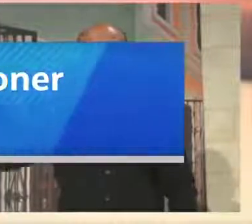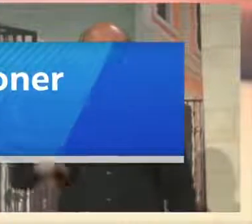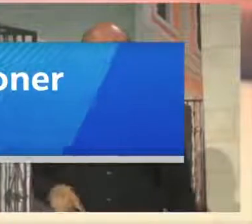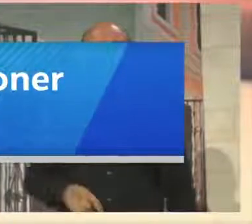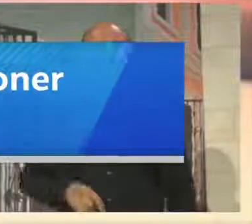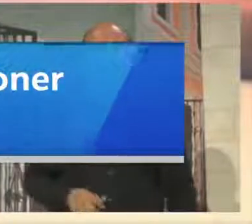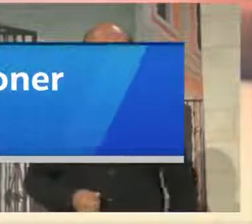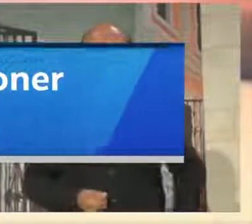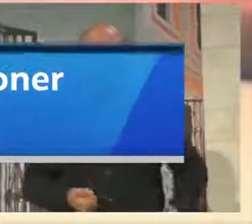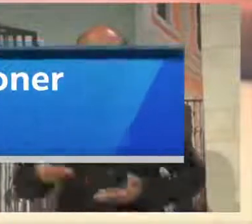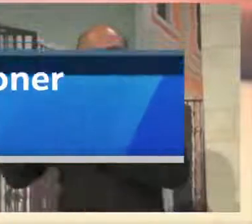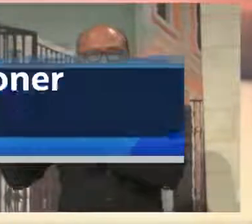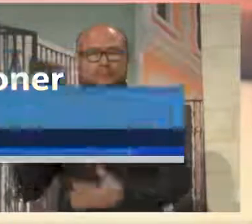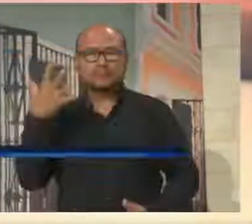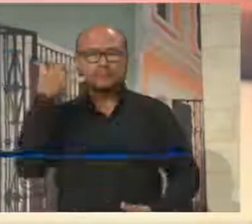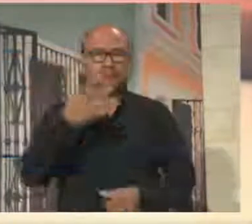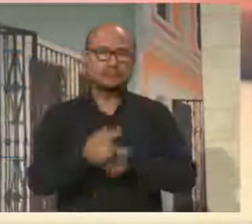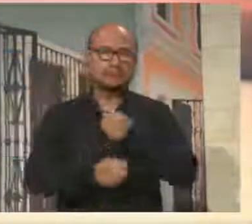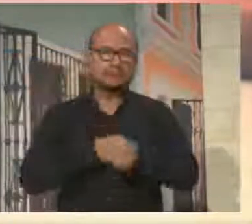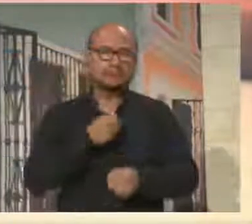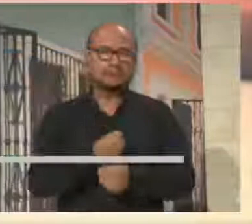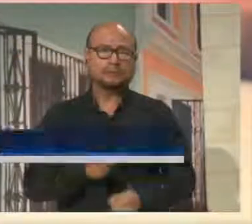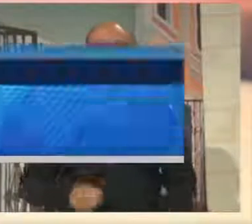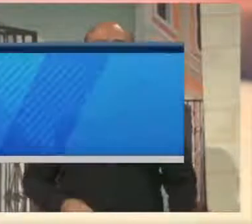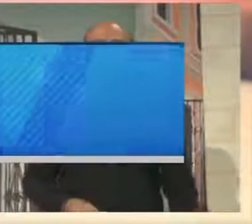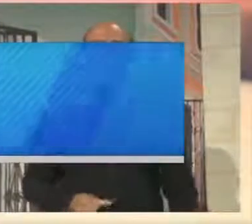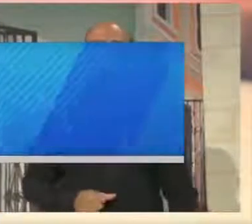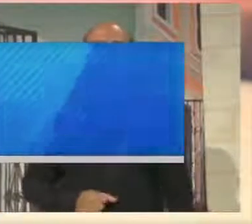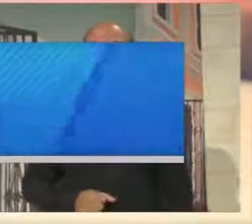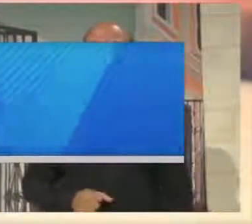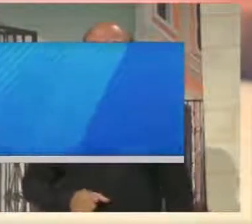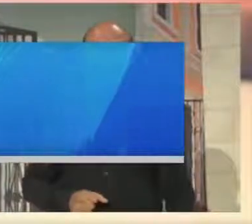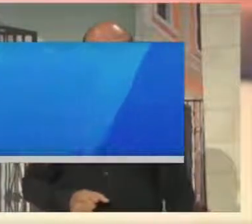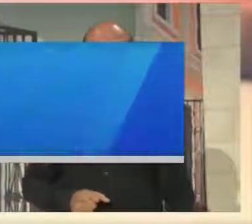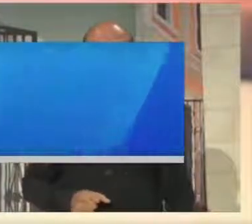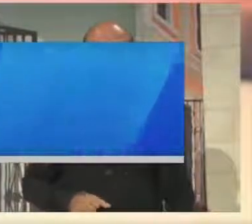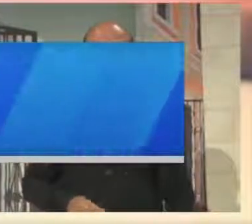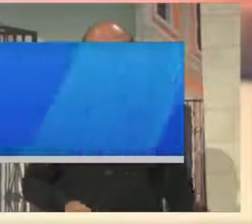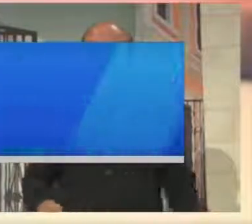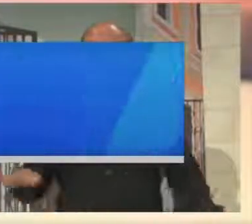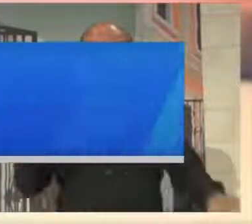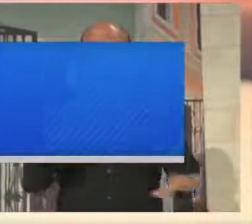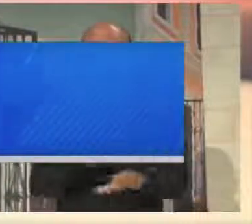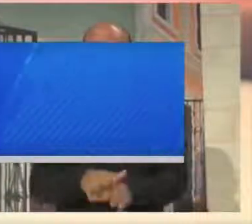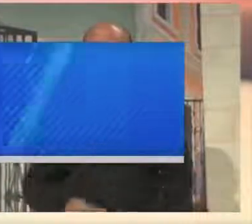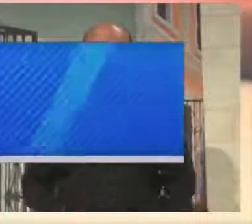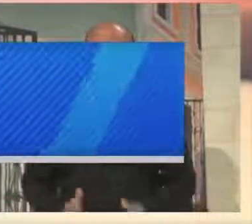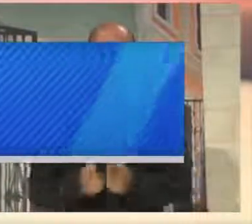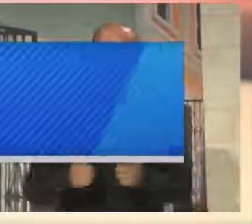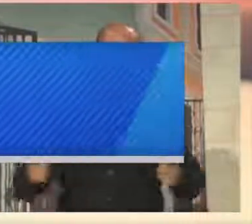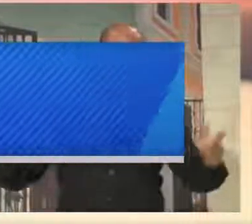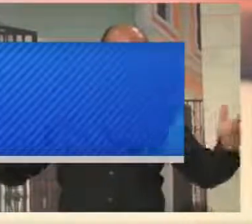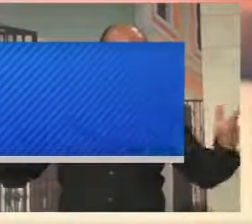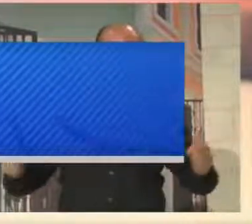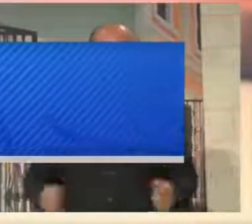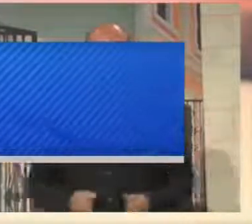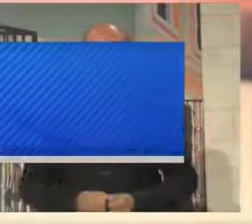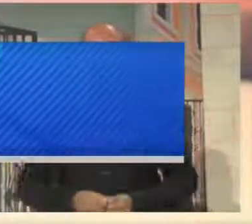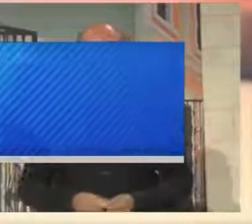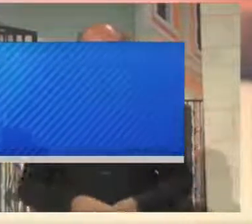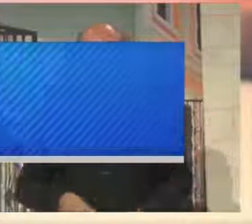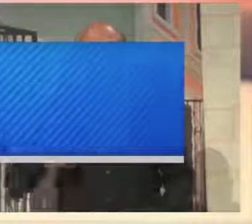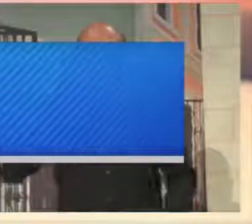todos estos 5 años, pues ha habido un cambio muy grande entre lo que era el DIF que